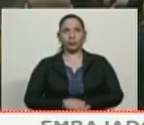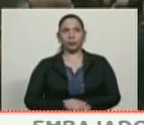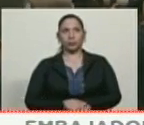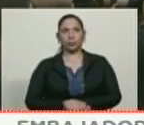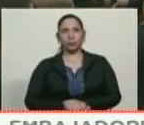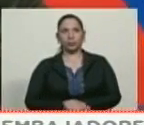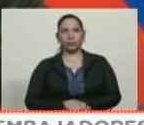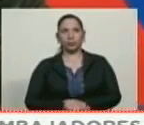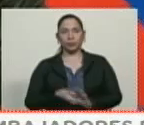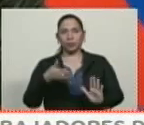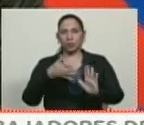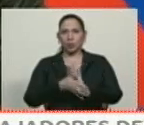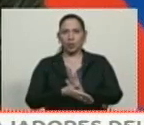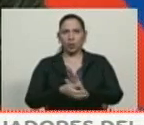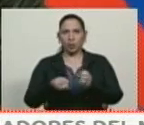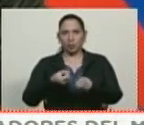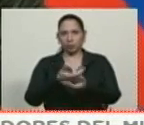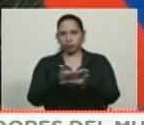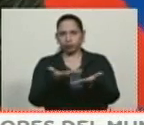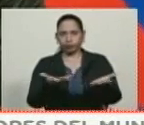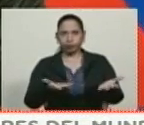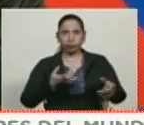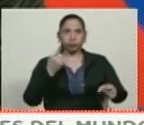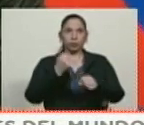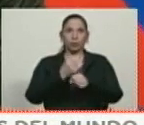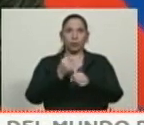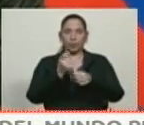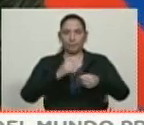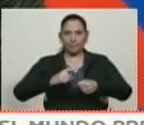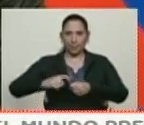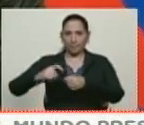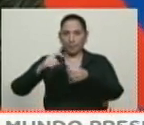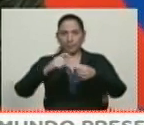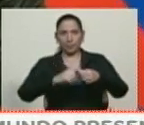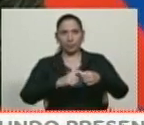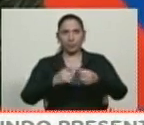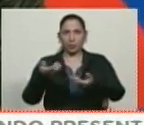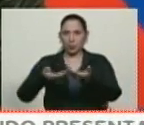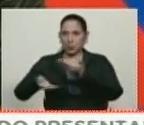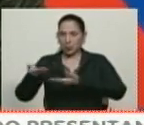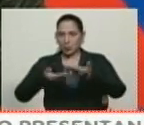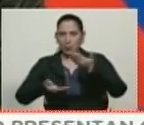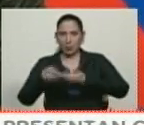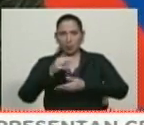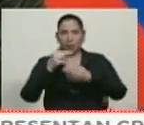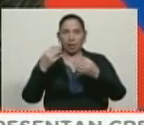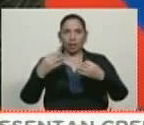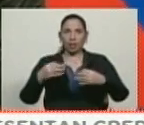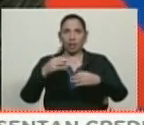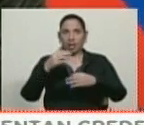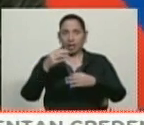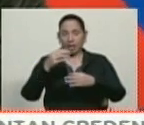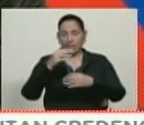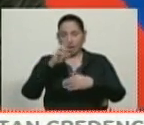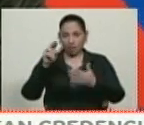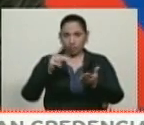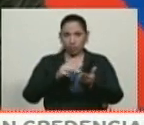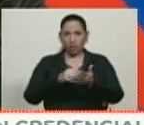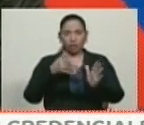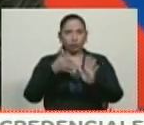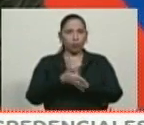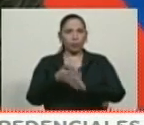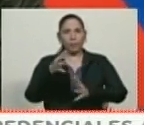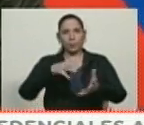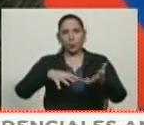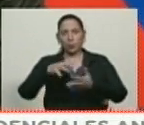sobre un abanico de nuestra agenda binacional y, por supuesto, sobre la situación de Venezuela